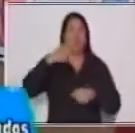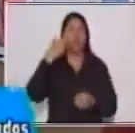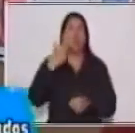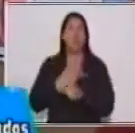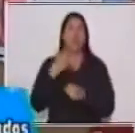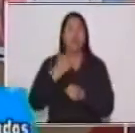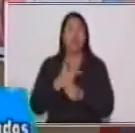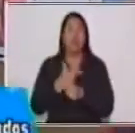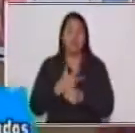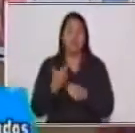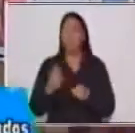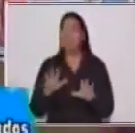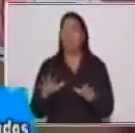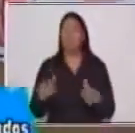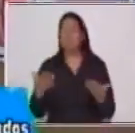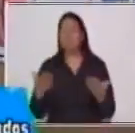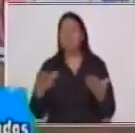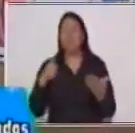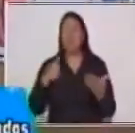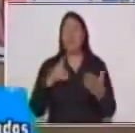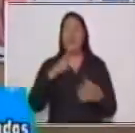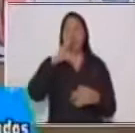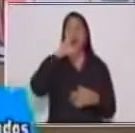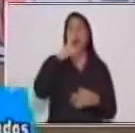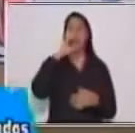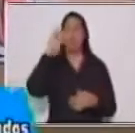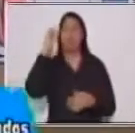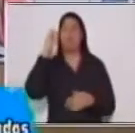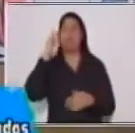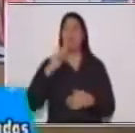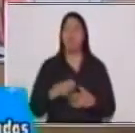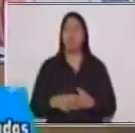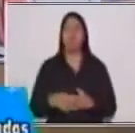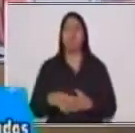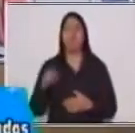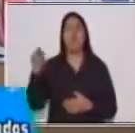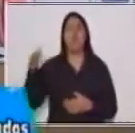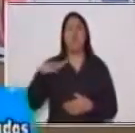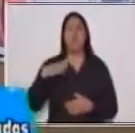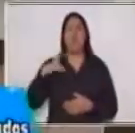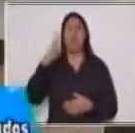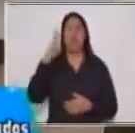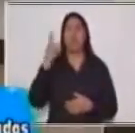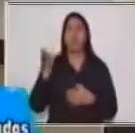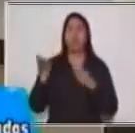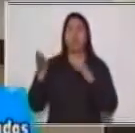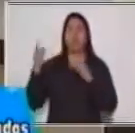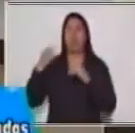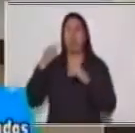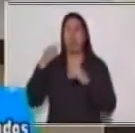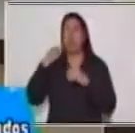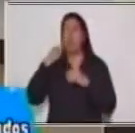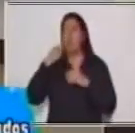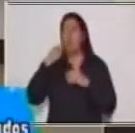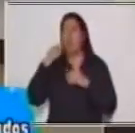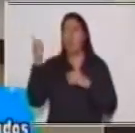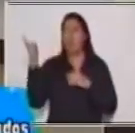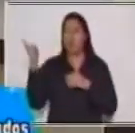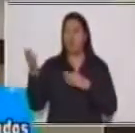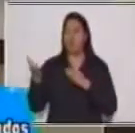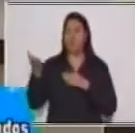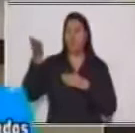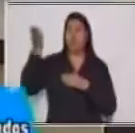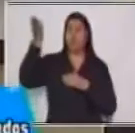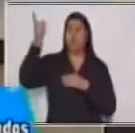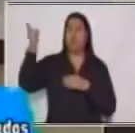centígrados. Acá tenemos dos termómetros. ¿Por qué están estos dos termómetros? Porque en realidad los centígrados y los Fahrenheit lo que